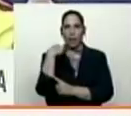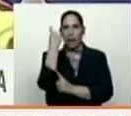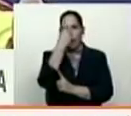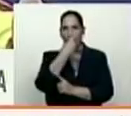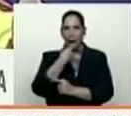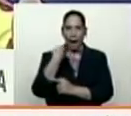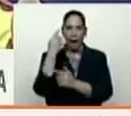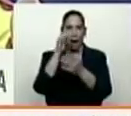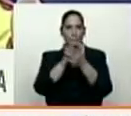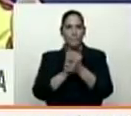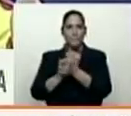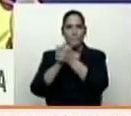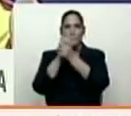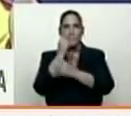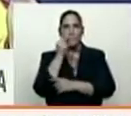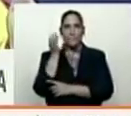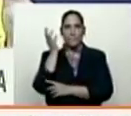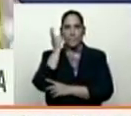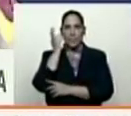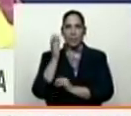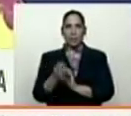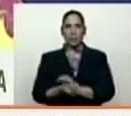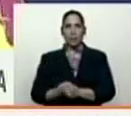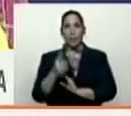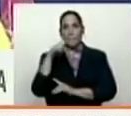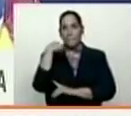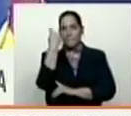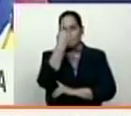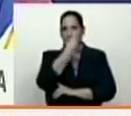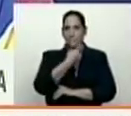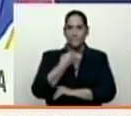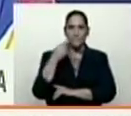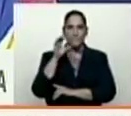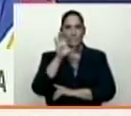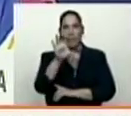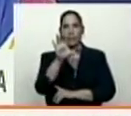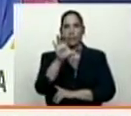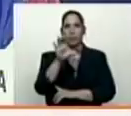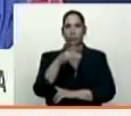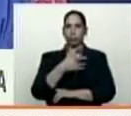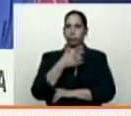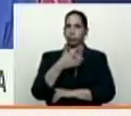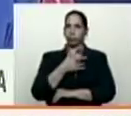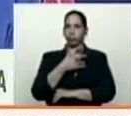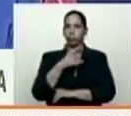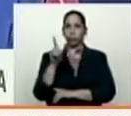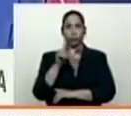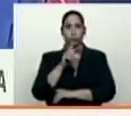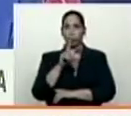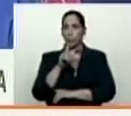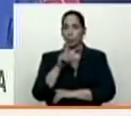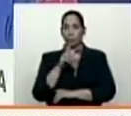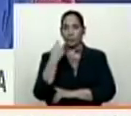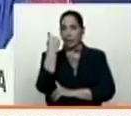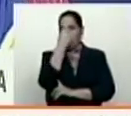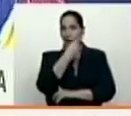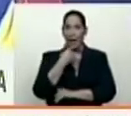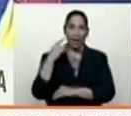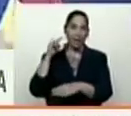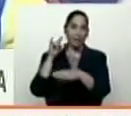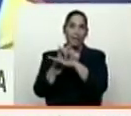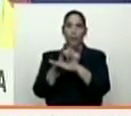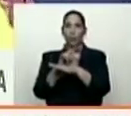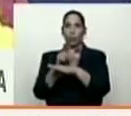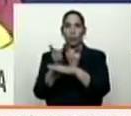compañeros, de las compañeras, son caras de patria. No hay cara de traidores. No hay